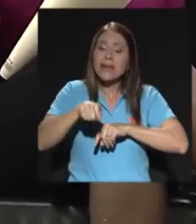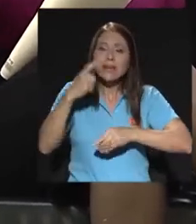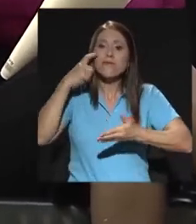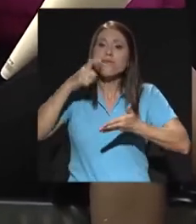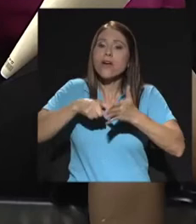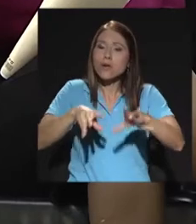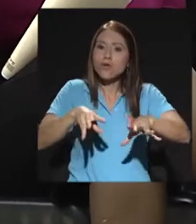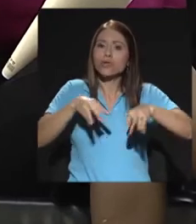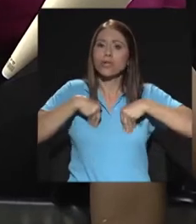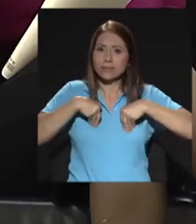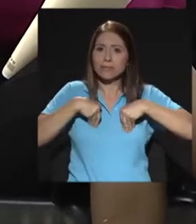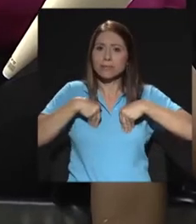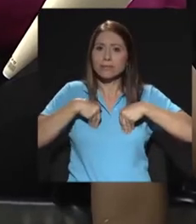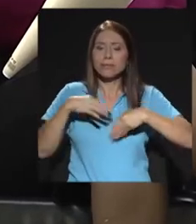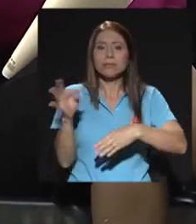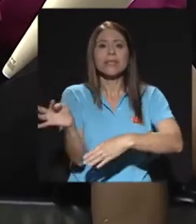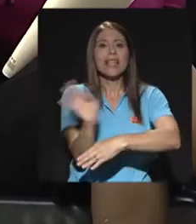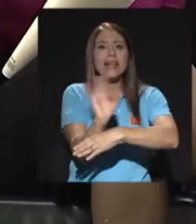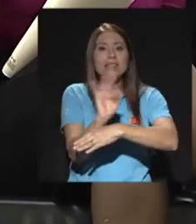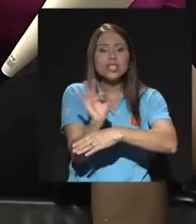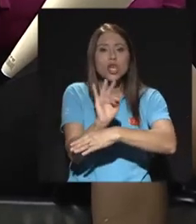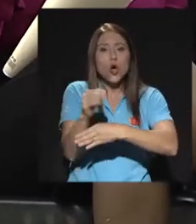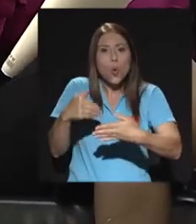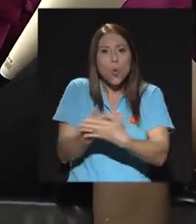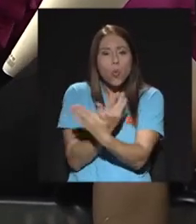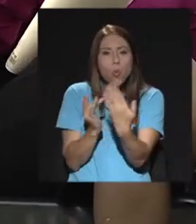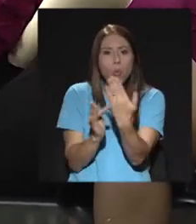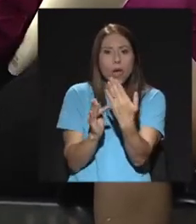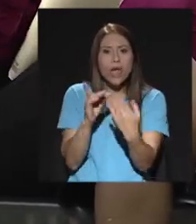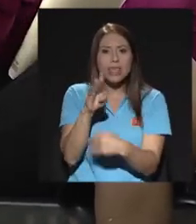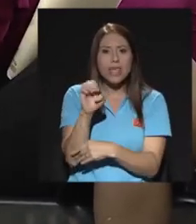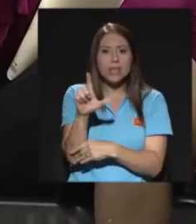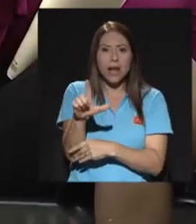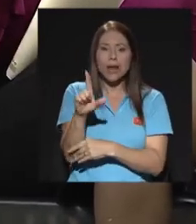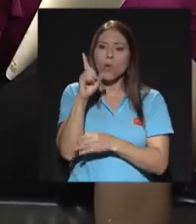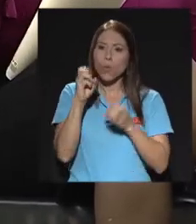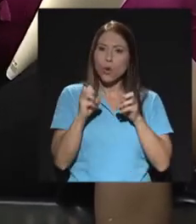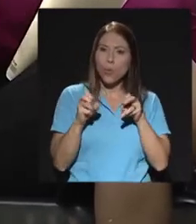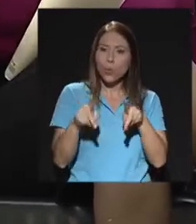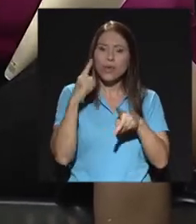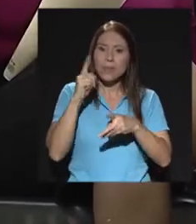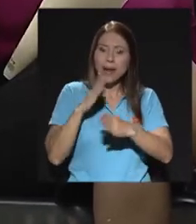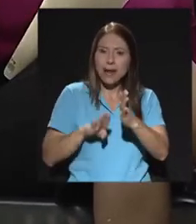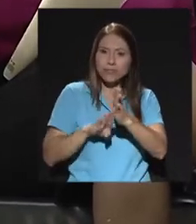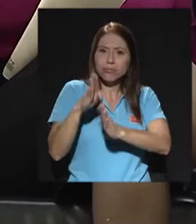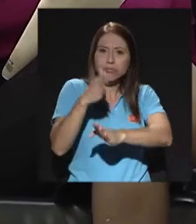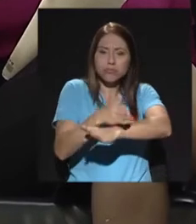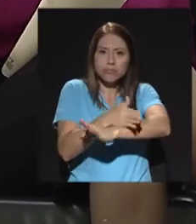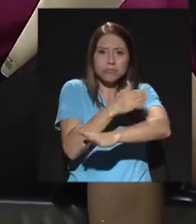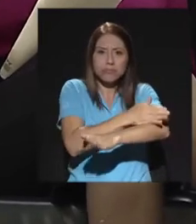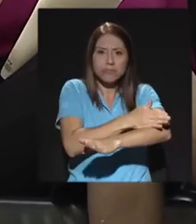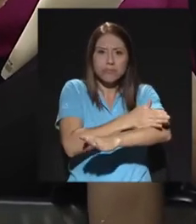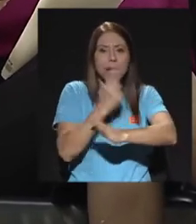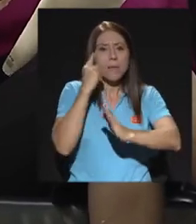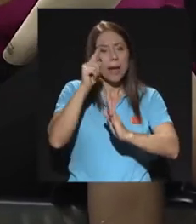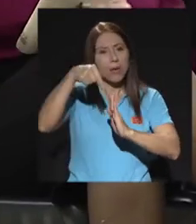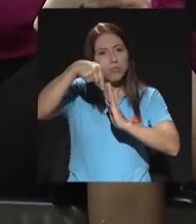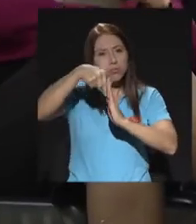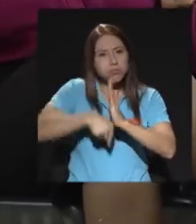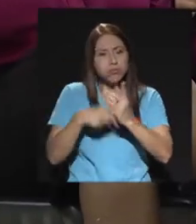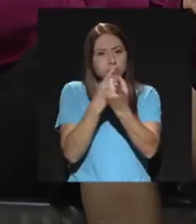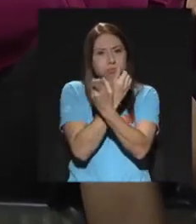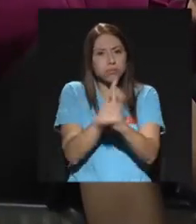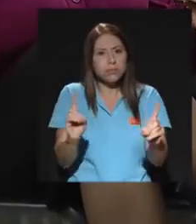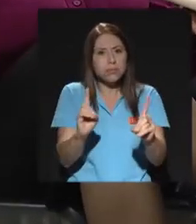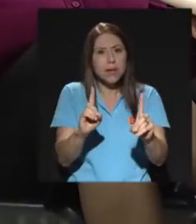duda, que la televisión digital es una oportunidad para avanzar en términos de profundización democrática. Claro. Pero